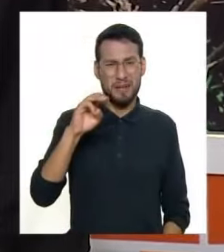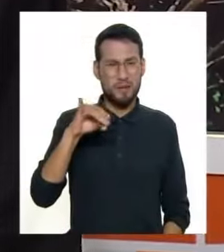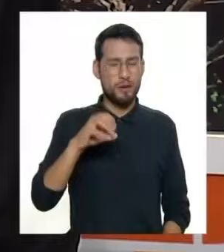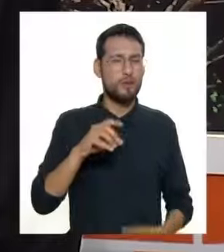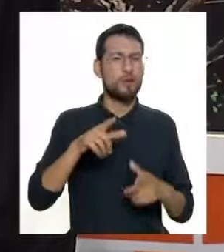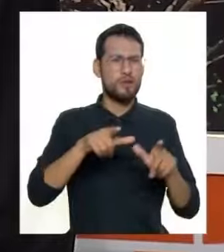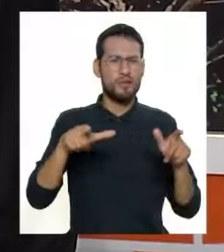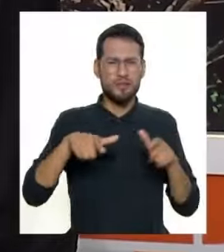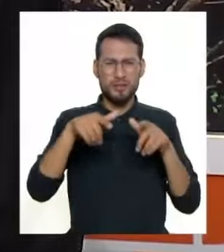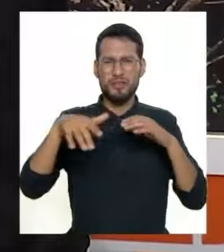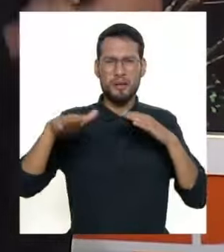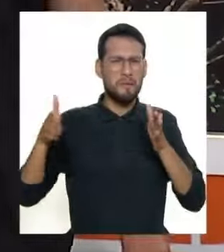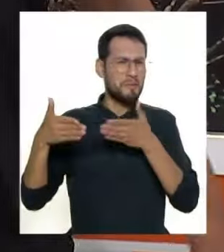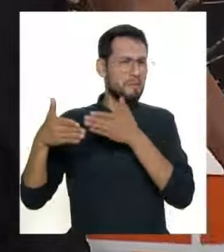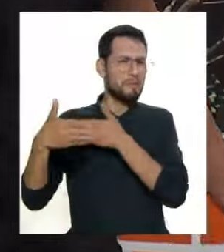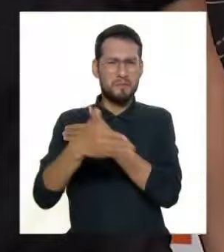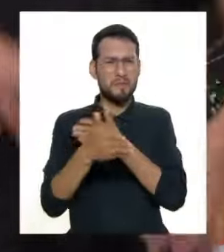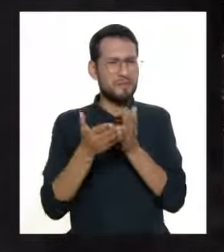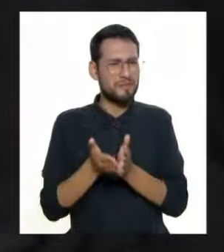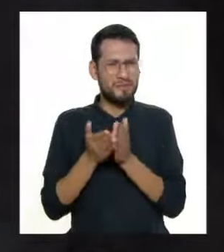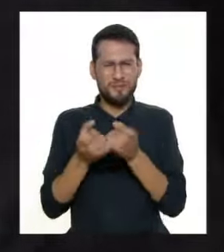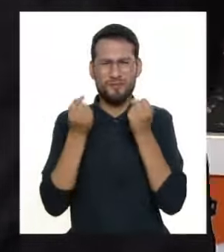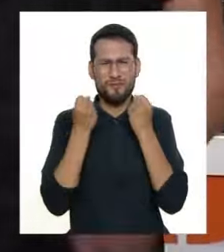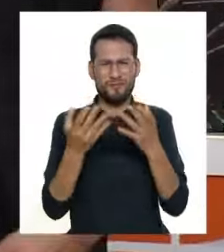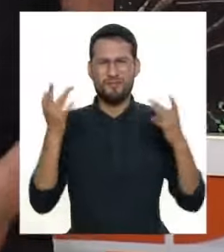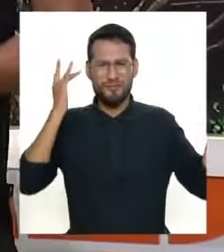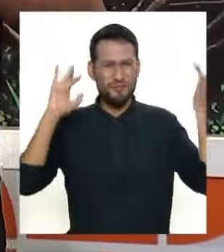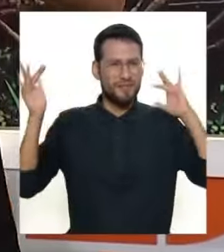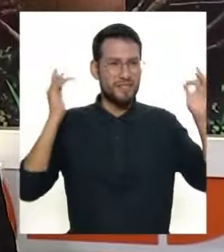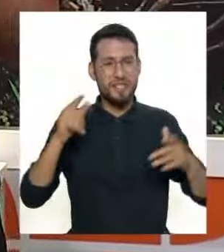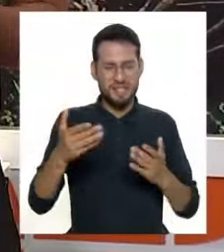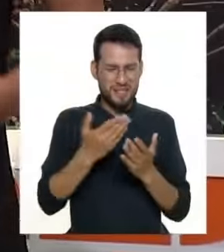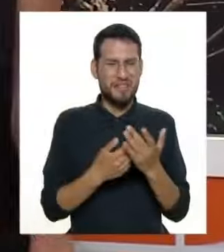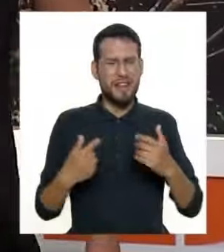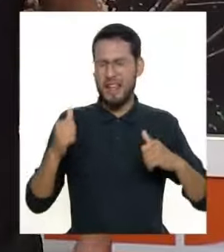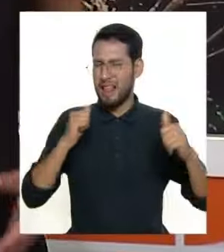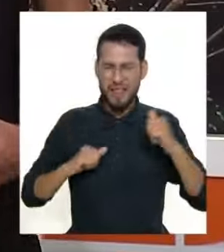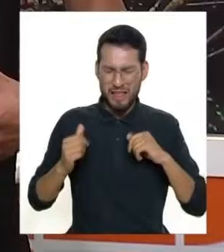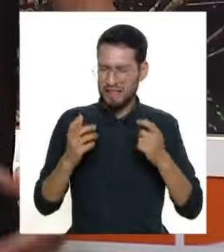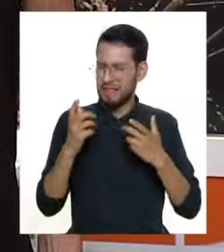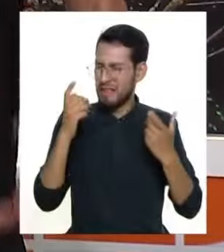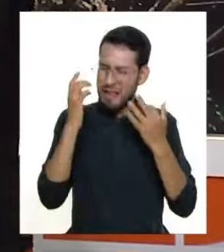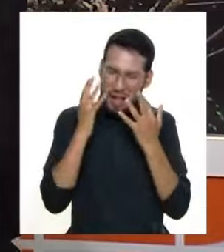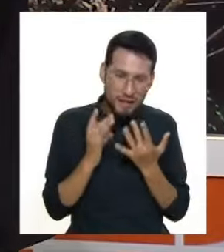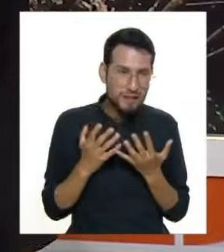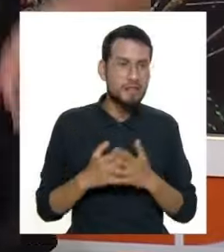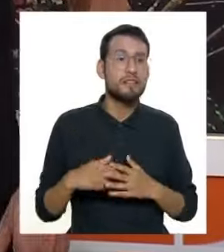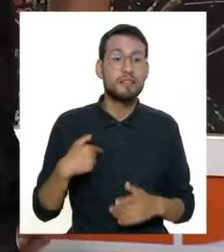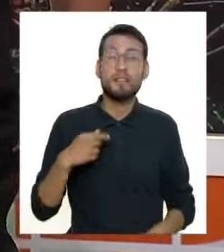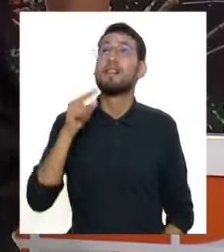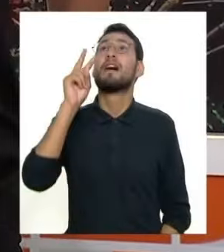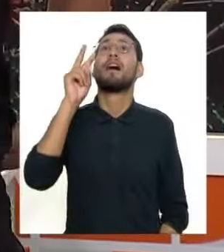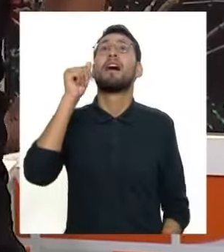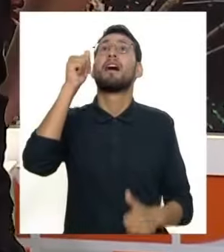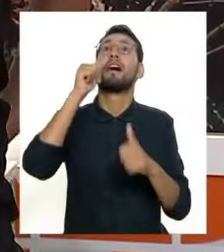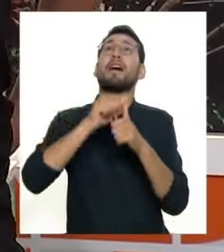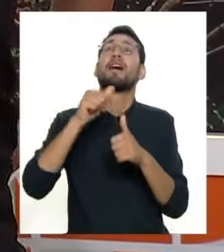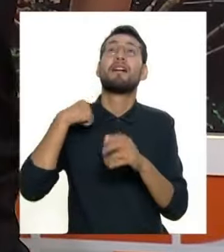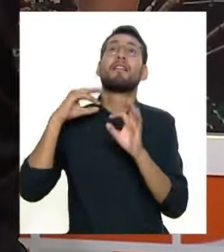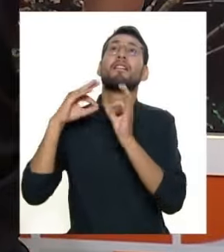puerto pesquero y había demasiada bulla y el texto era muy dramático y... Simplemente tuve que mirar al cielo y acordarme